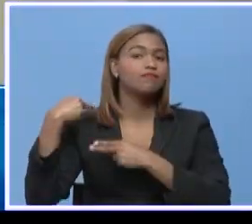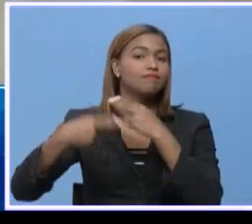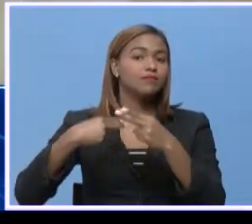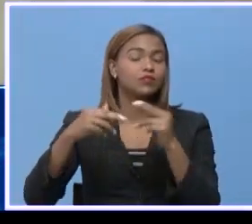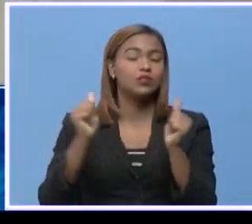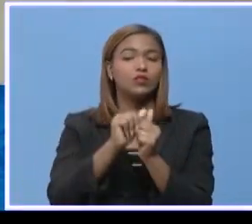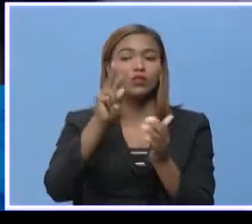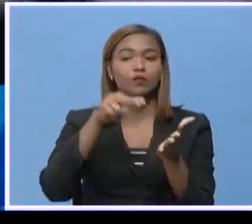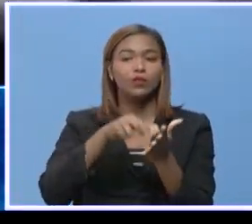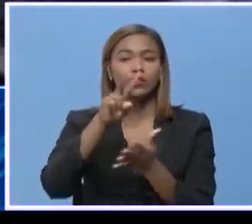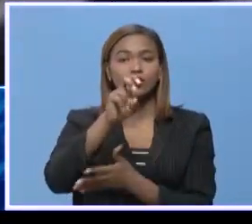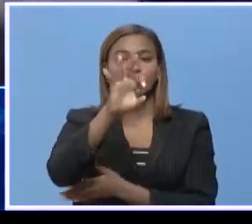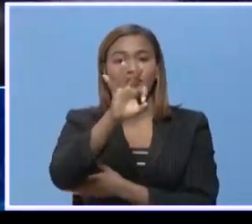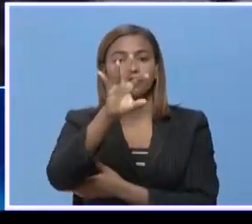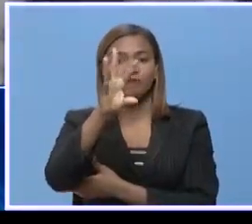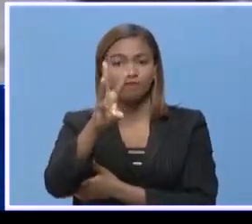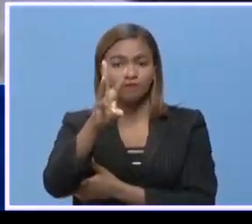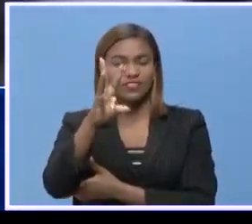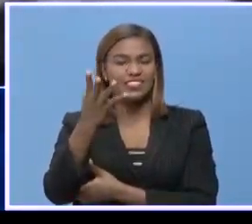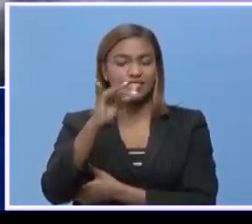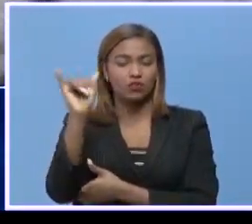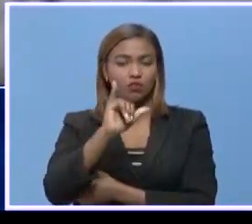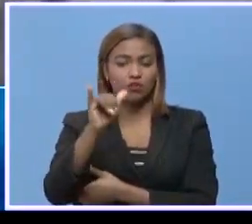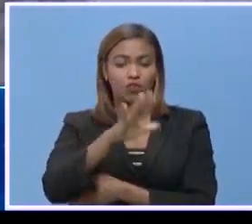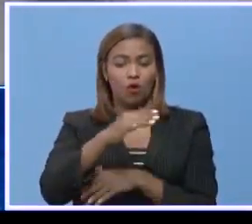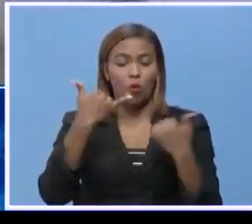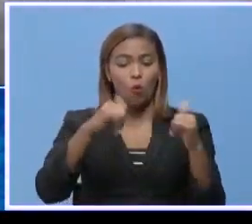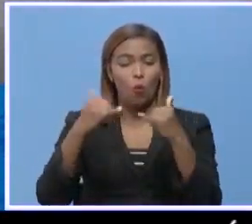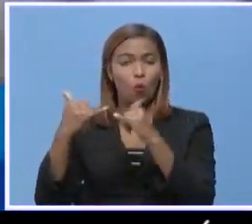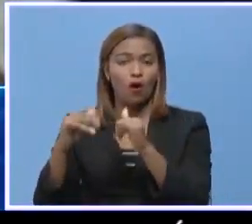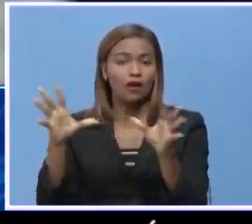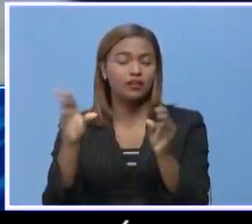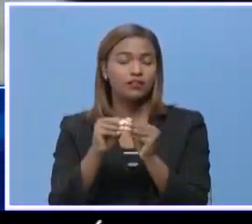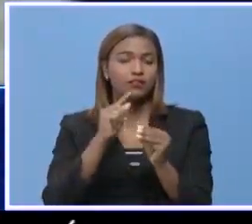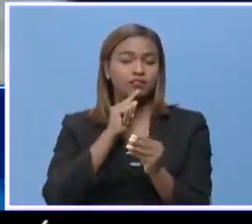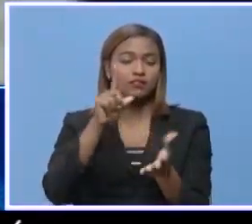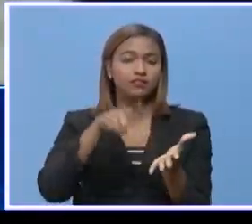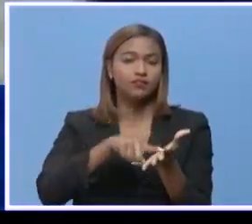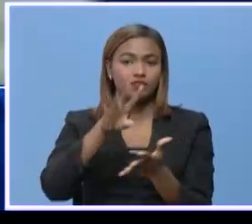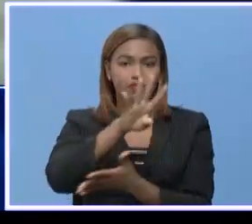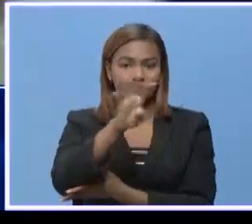con 2.297 y en extra bases, con un total de